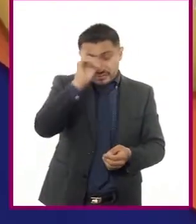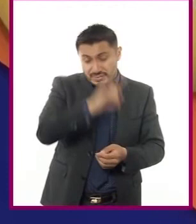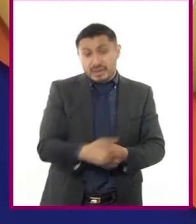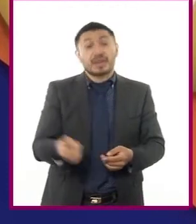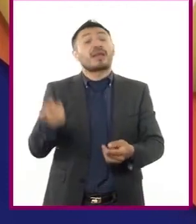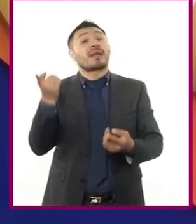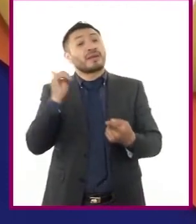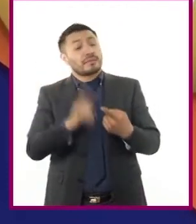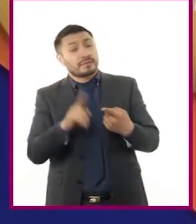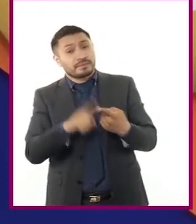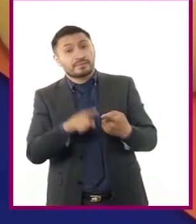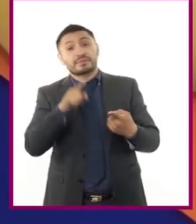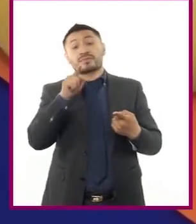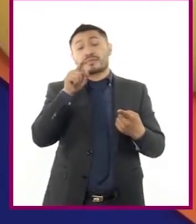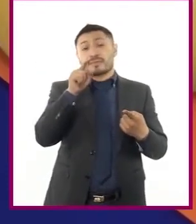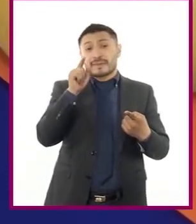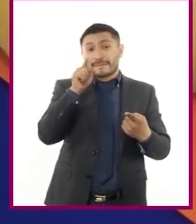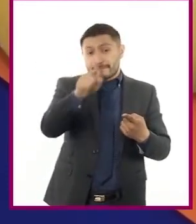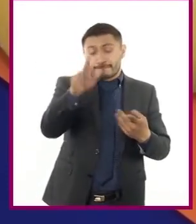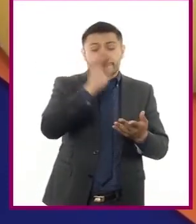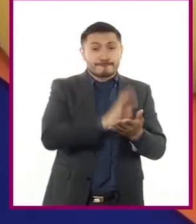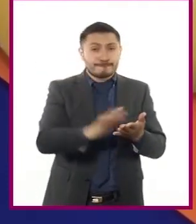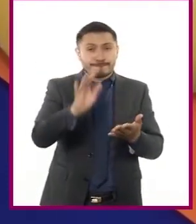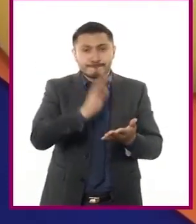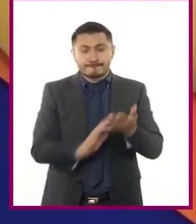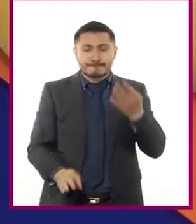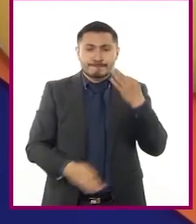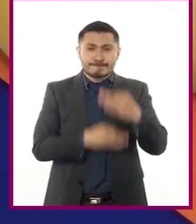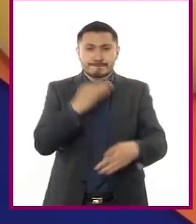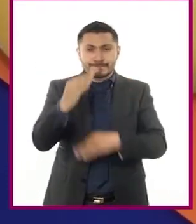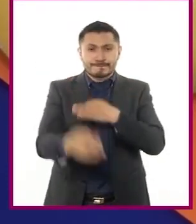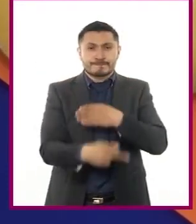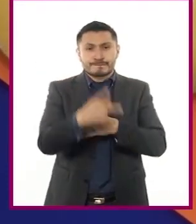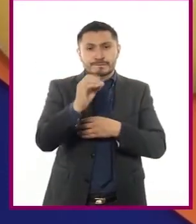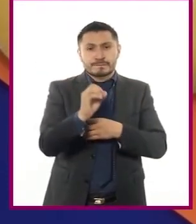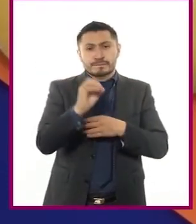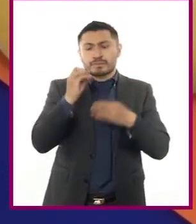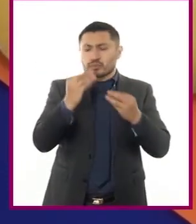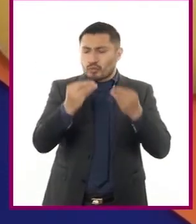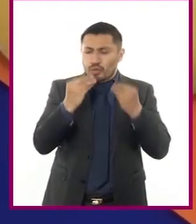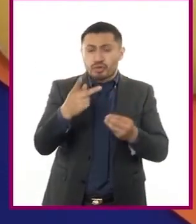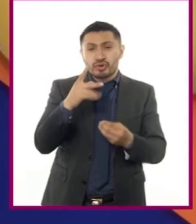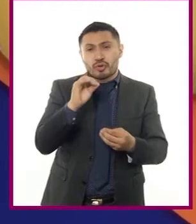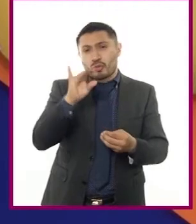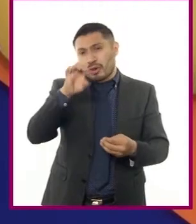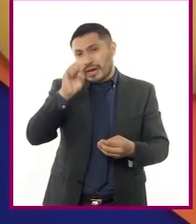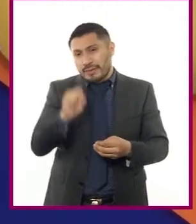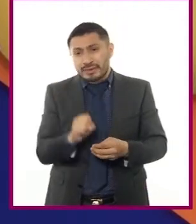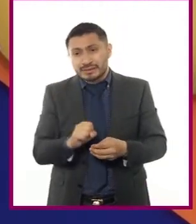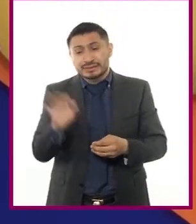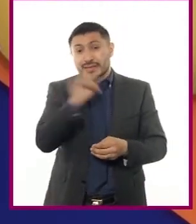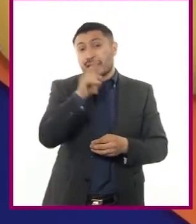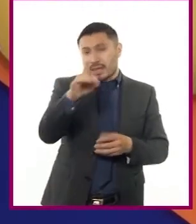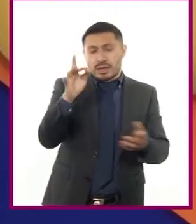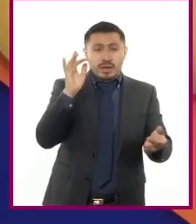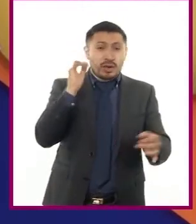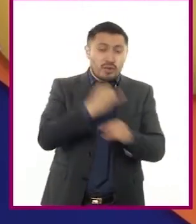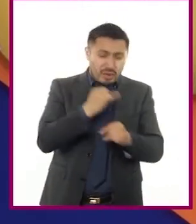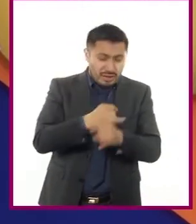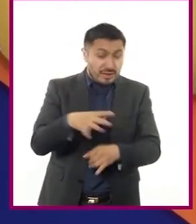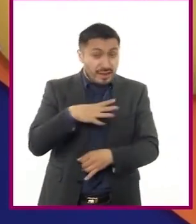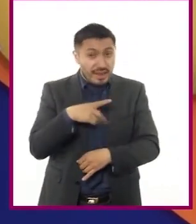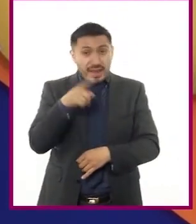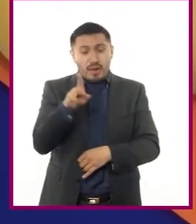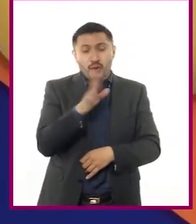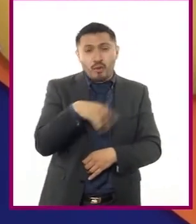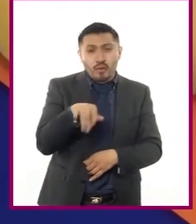empezar, podemos recomendarles que lean todos los poemas que puedan. Si tienen acceso a internet, busquen los